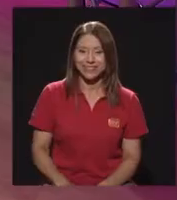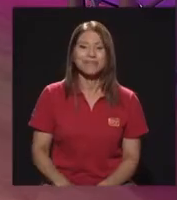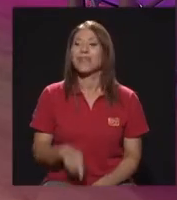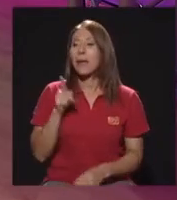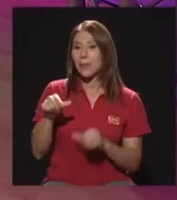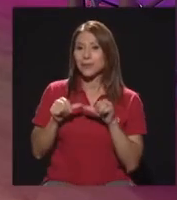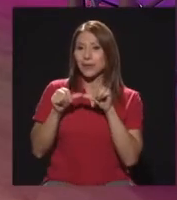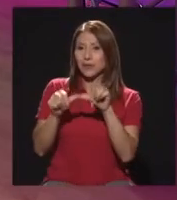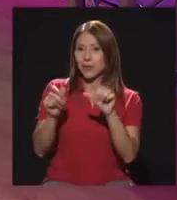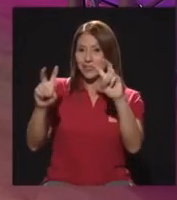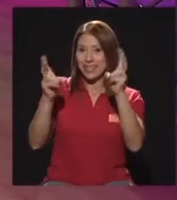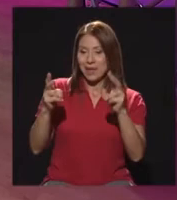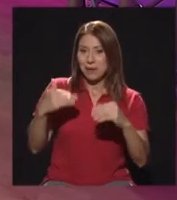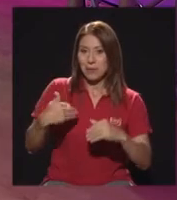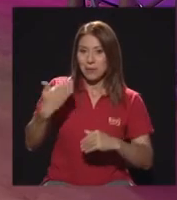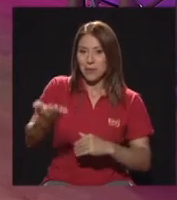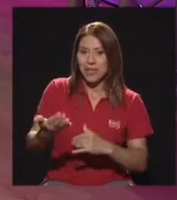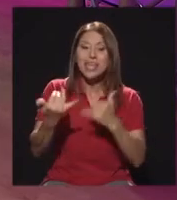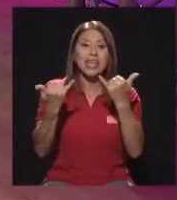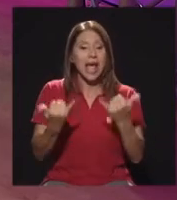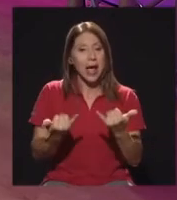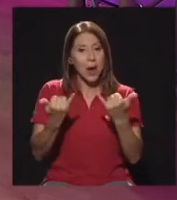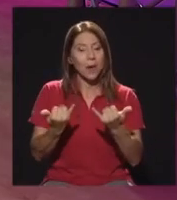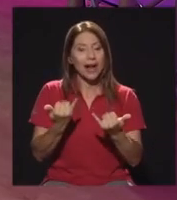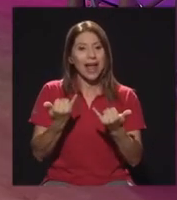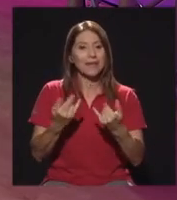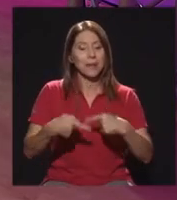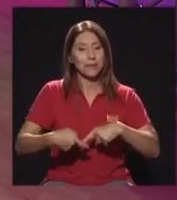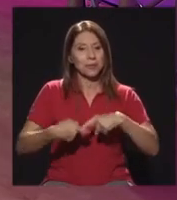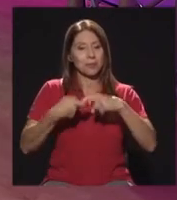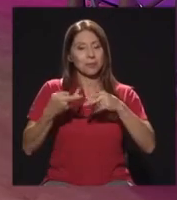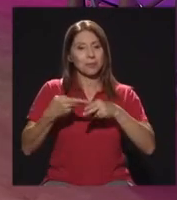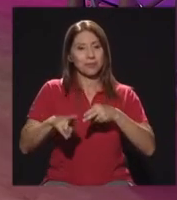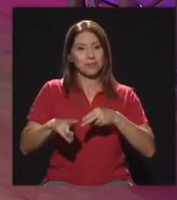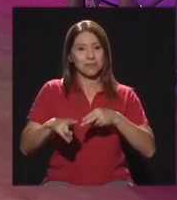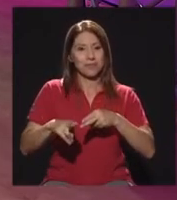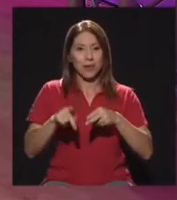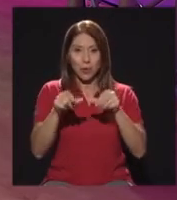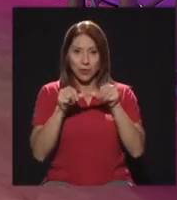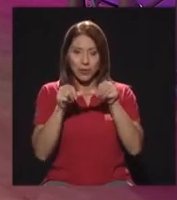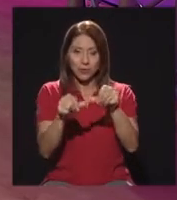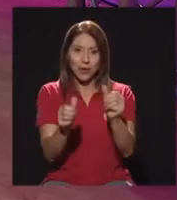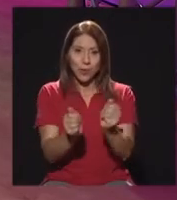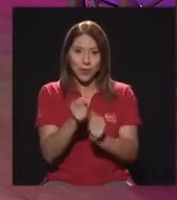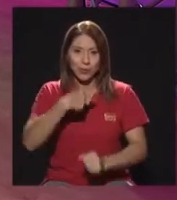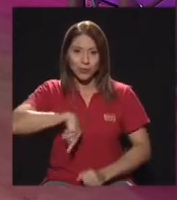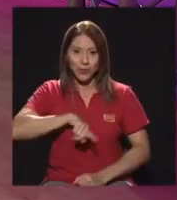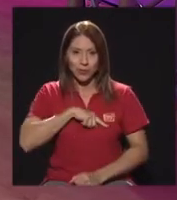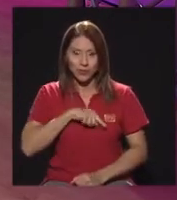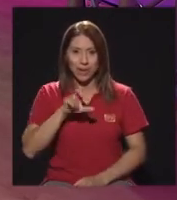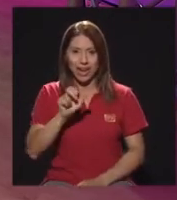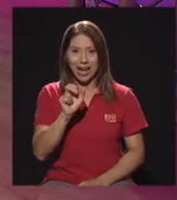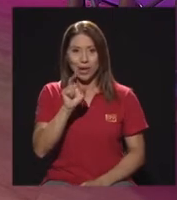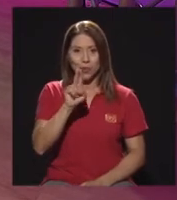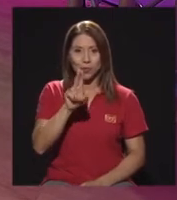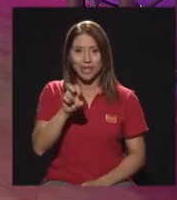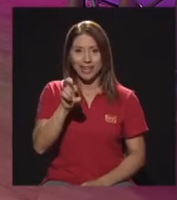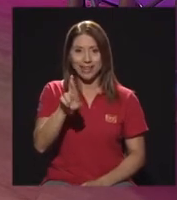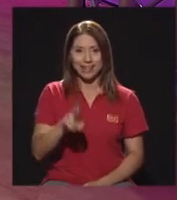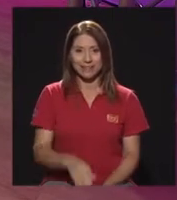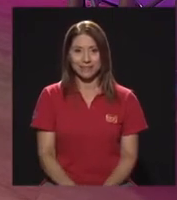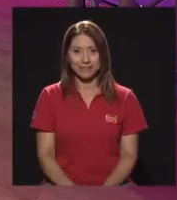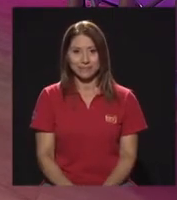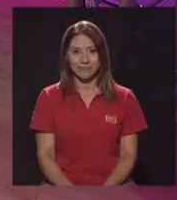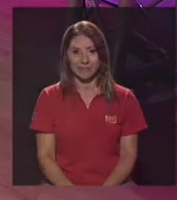en el siguiente bloque y ahora vamos a hacer un breve corte quédense con nosotros quintana luther